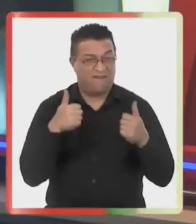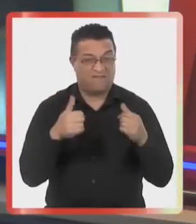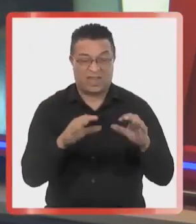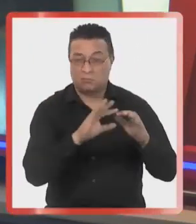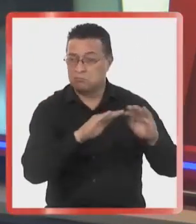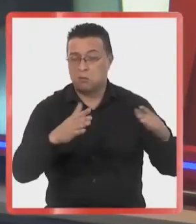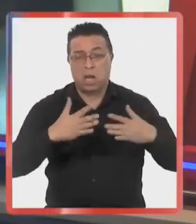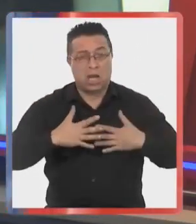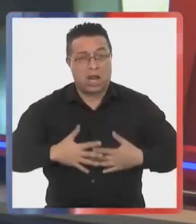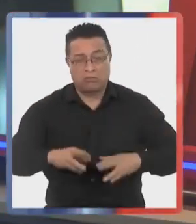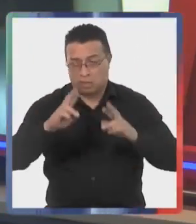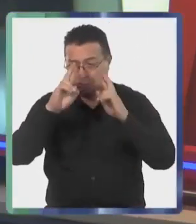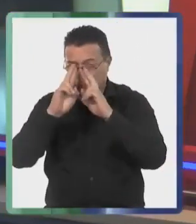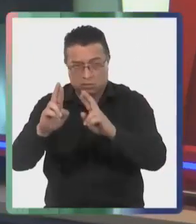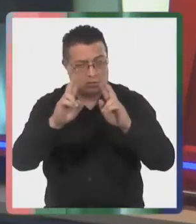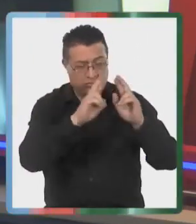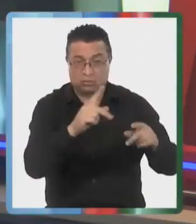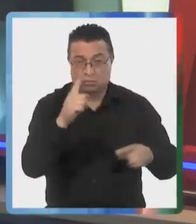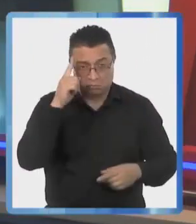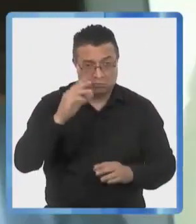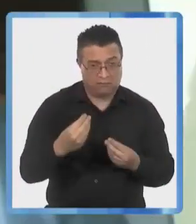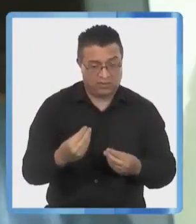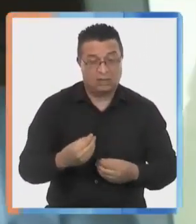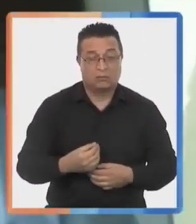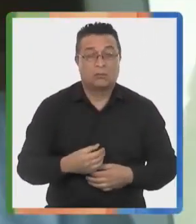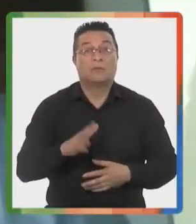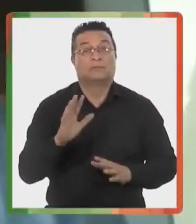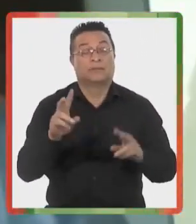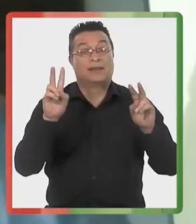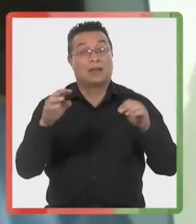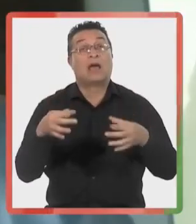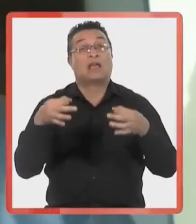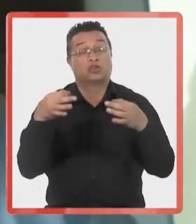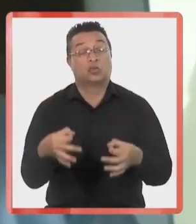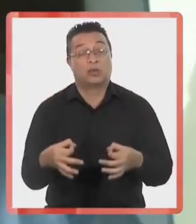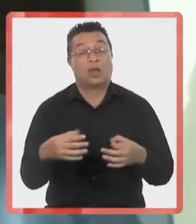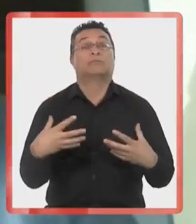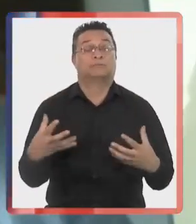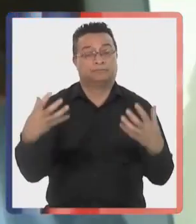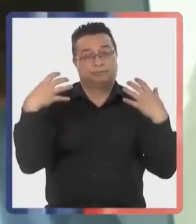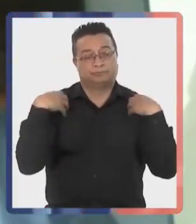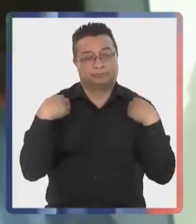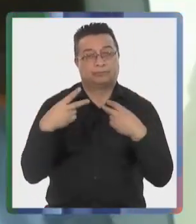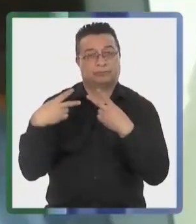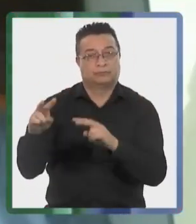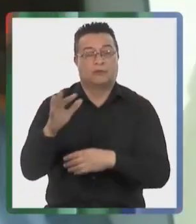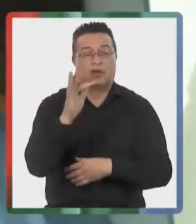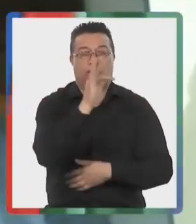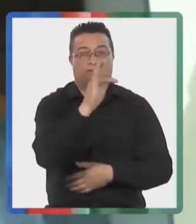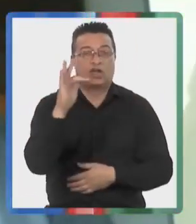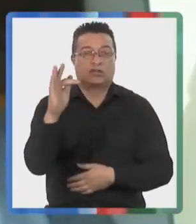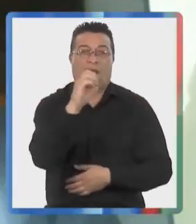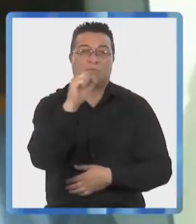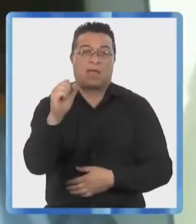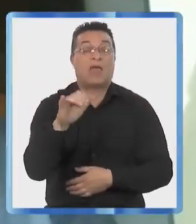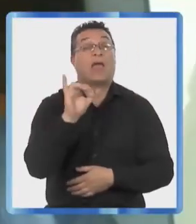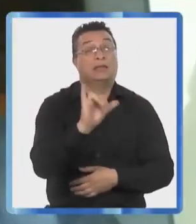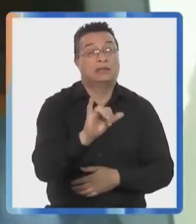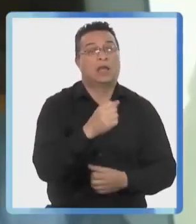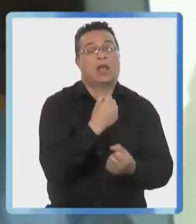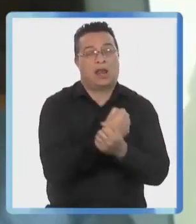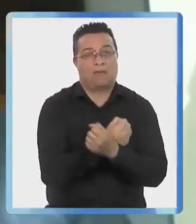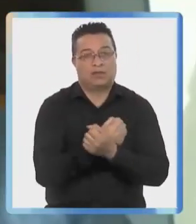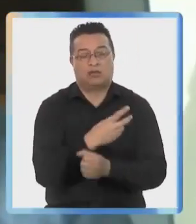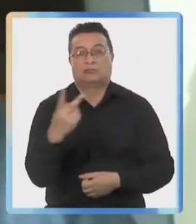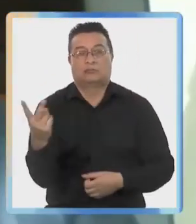en total calma, en respeto de unos por otros? Mira, la seguridad está entregada, como tú bien sabes, a las Fuerzas Armadas y Carabineros.